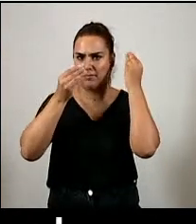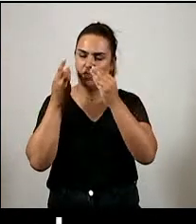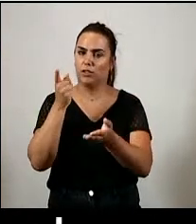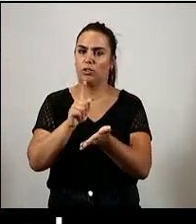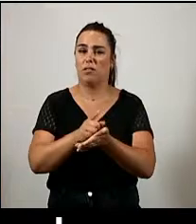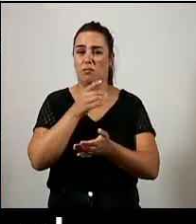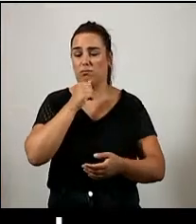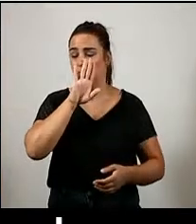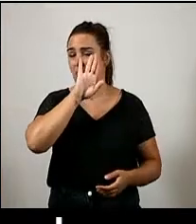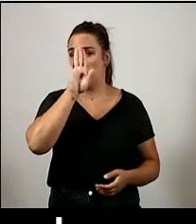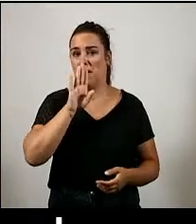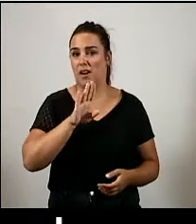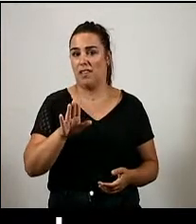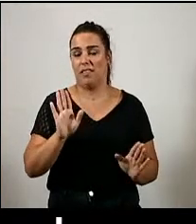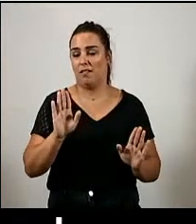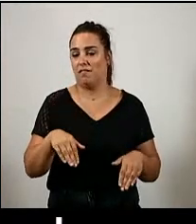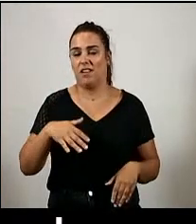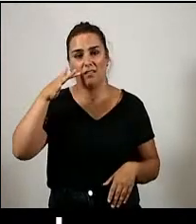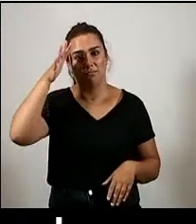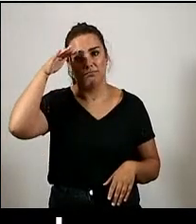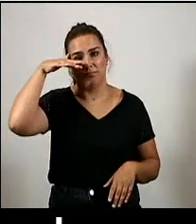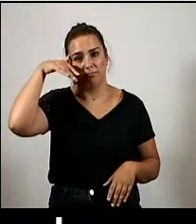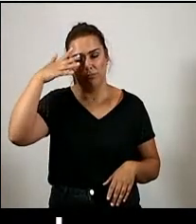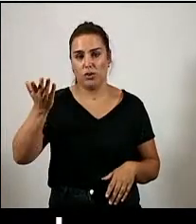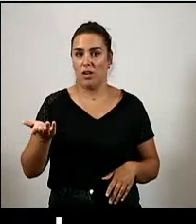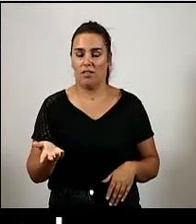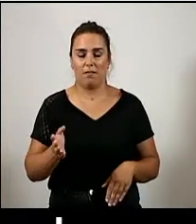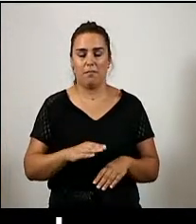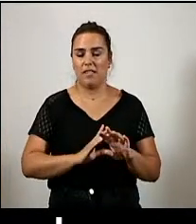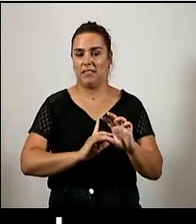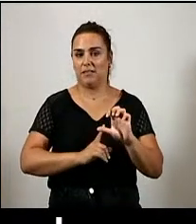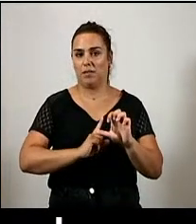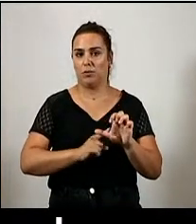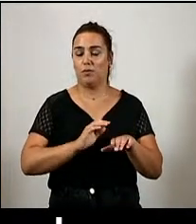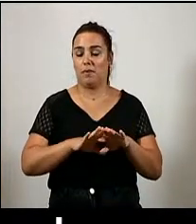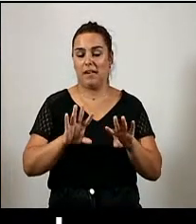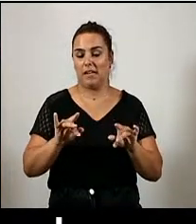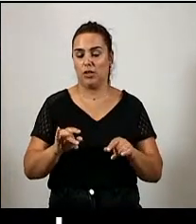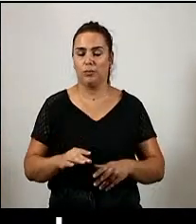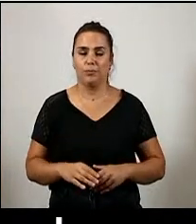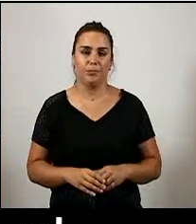parece además un auténtico atropello para Extremadura y para la región.